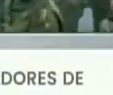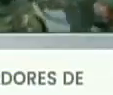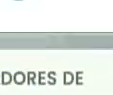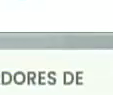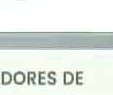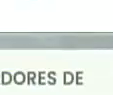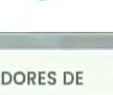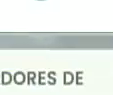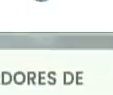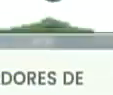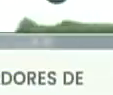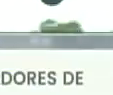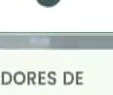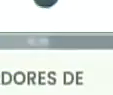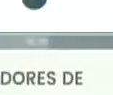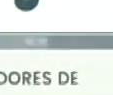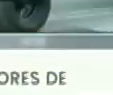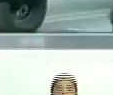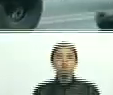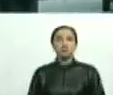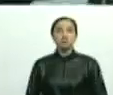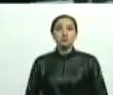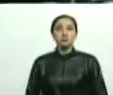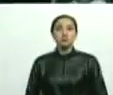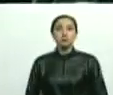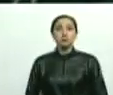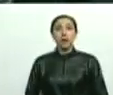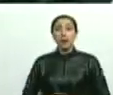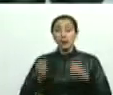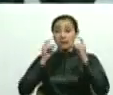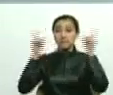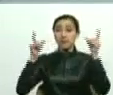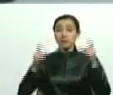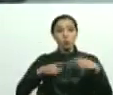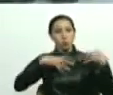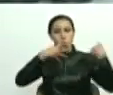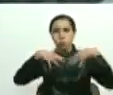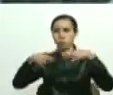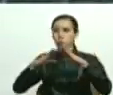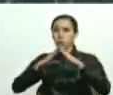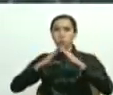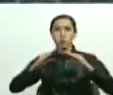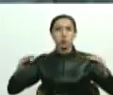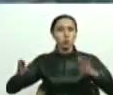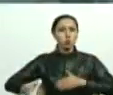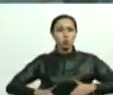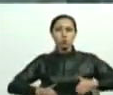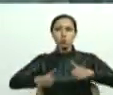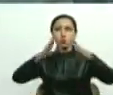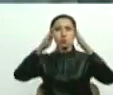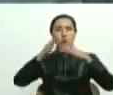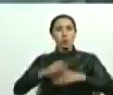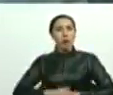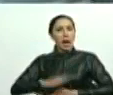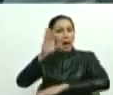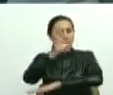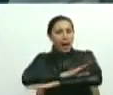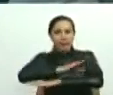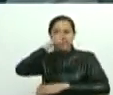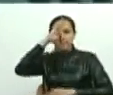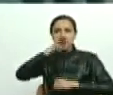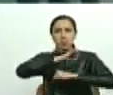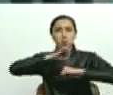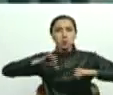impresionante. La puesta en escena de toda esa capacidad militar,